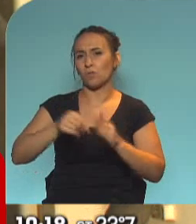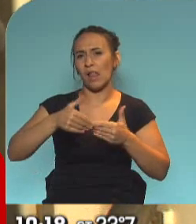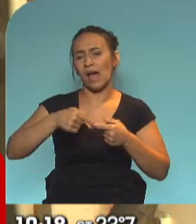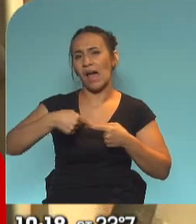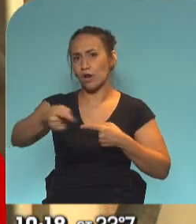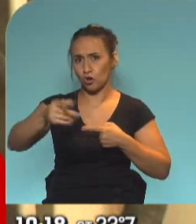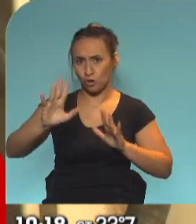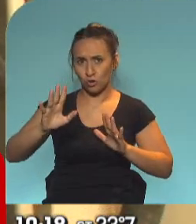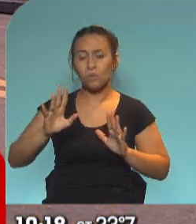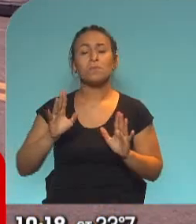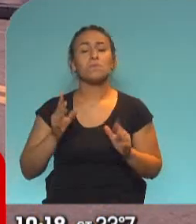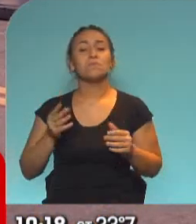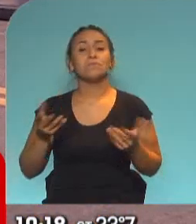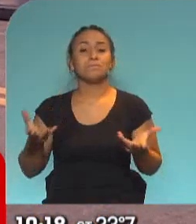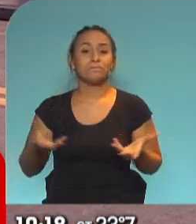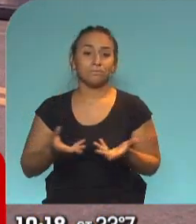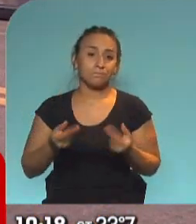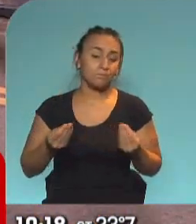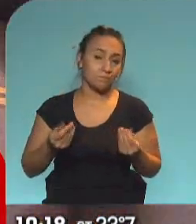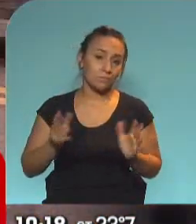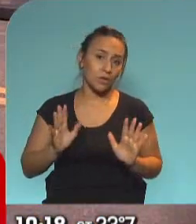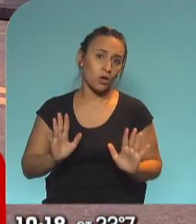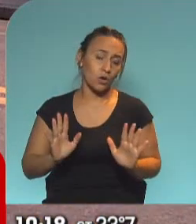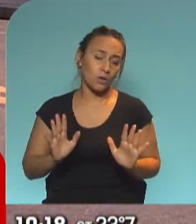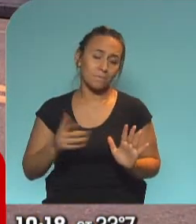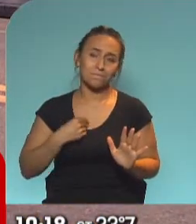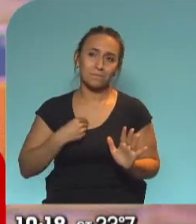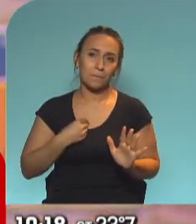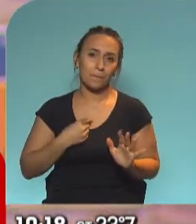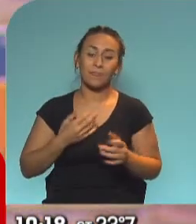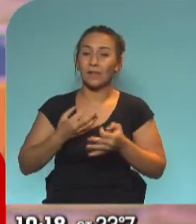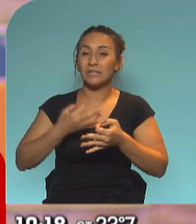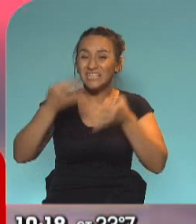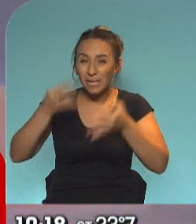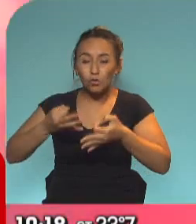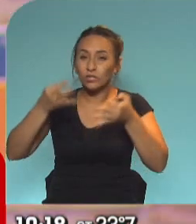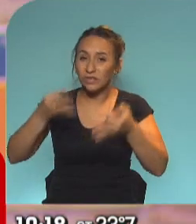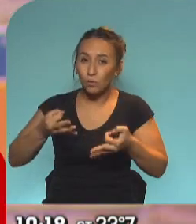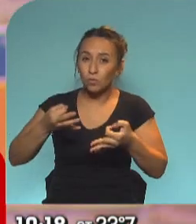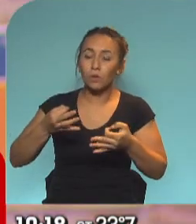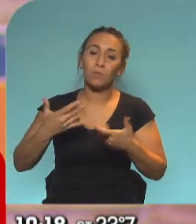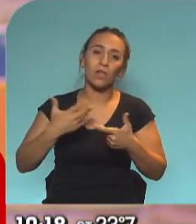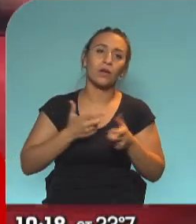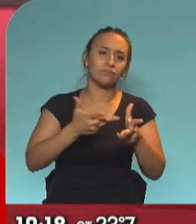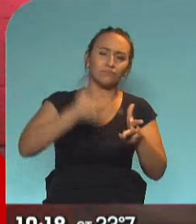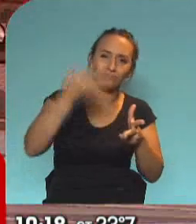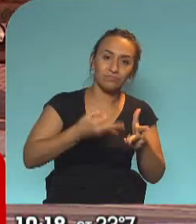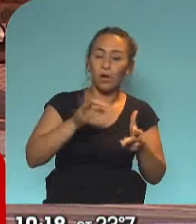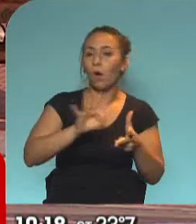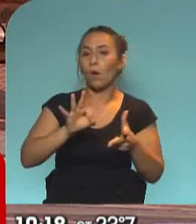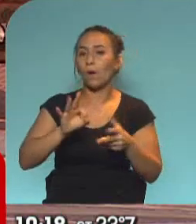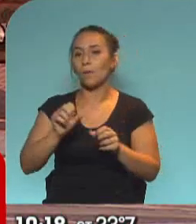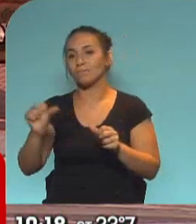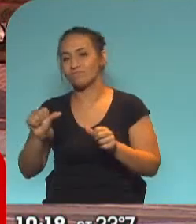durar. De esto le podría afirmar o desmentir esto el año que